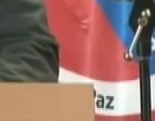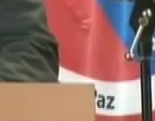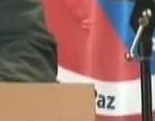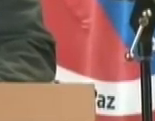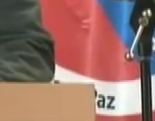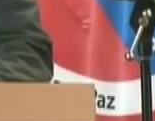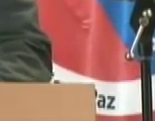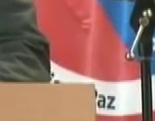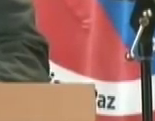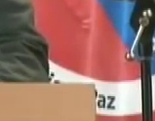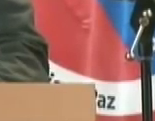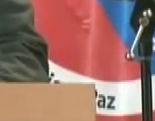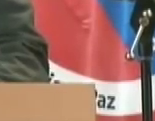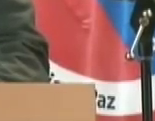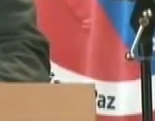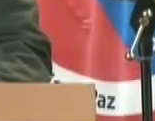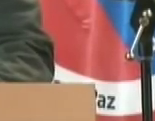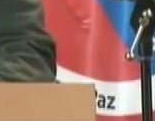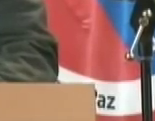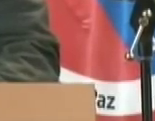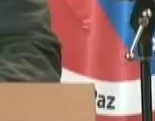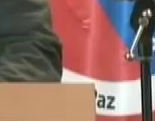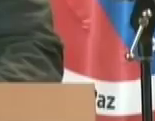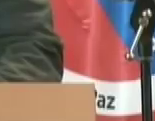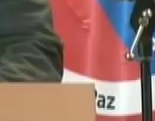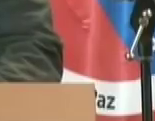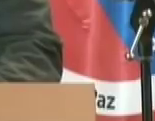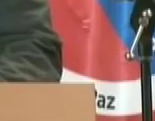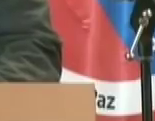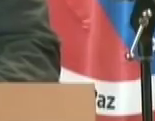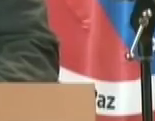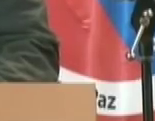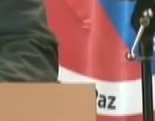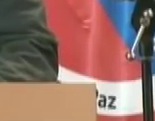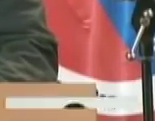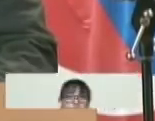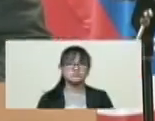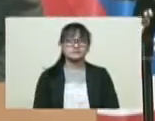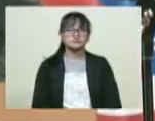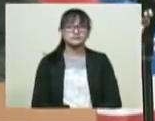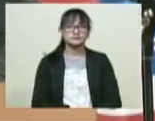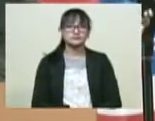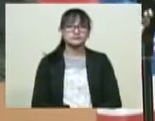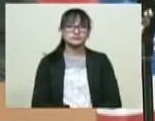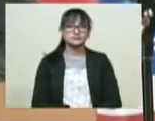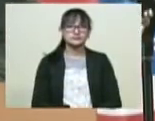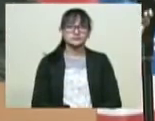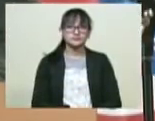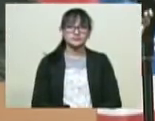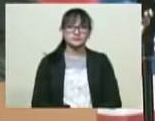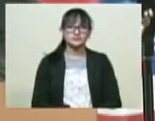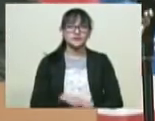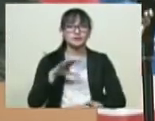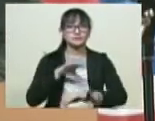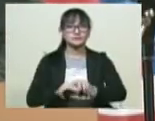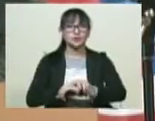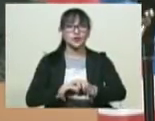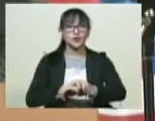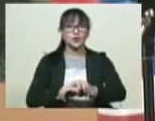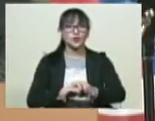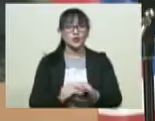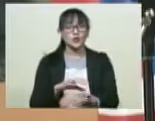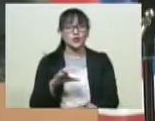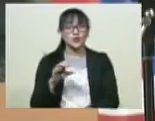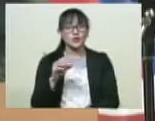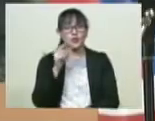Militar en contra del ciudadano Yorfran Jesús Quintero Ochoa, alias